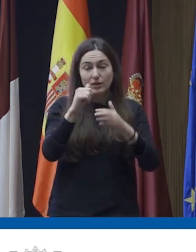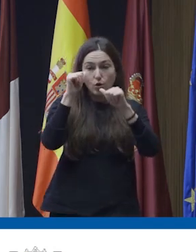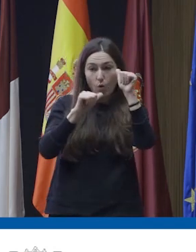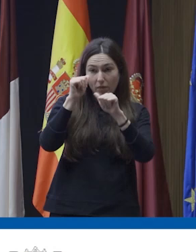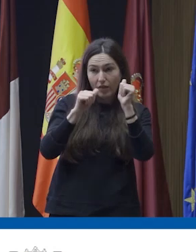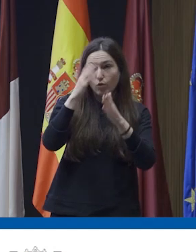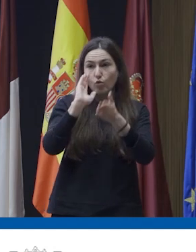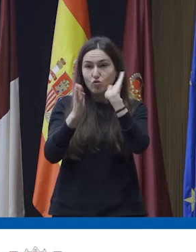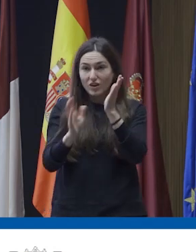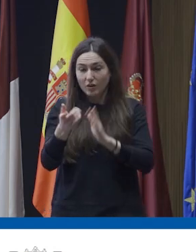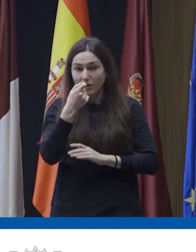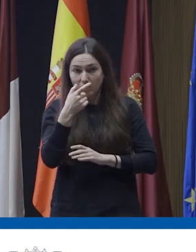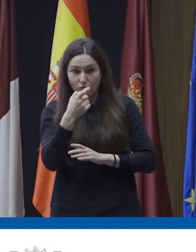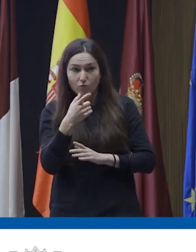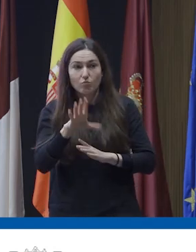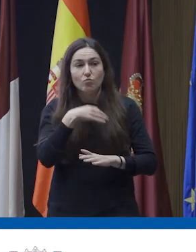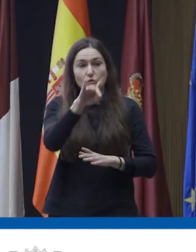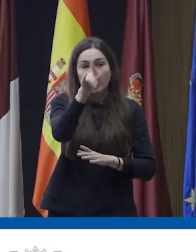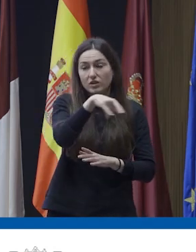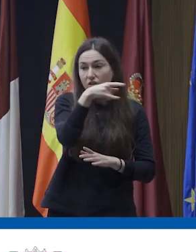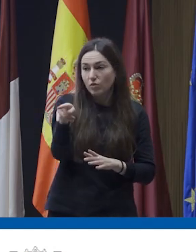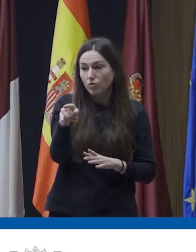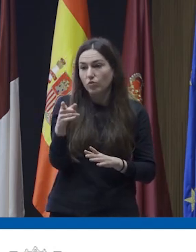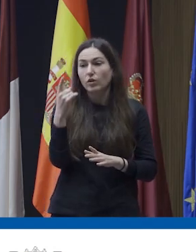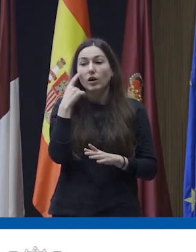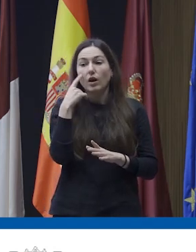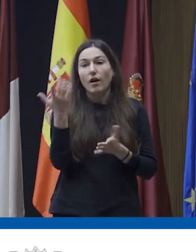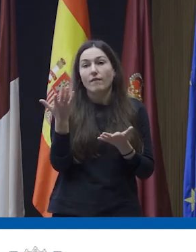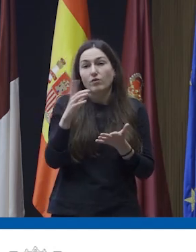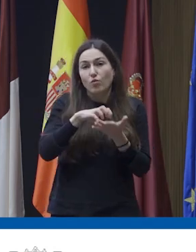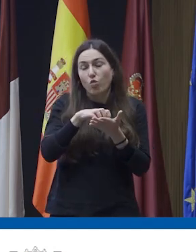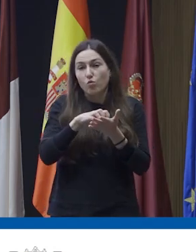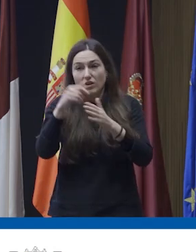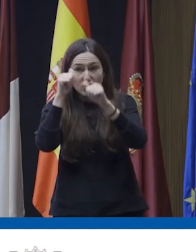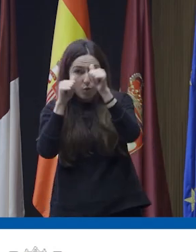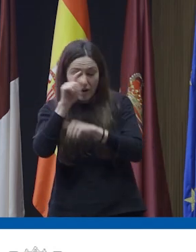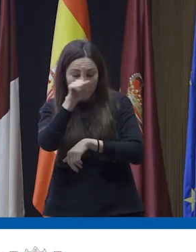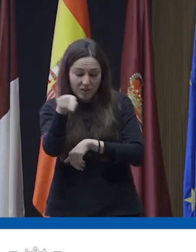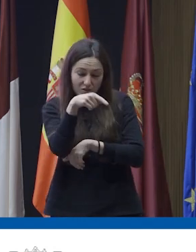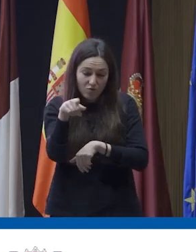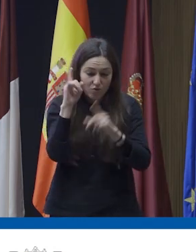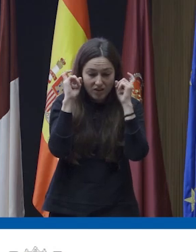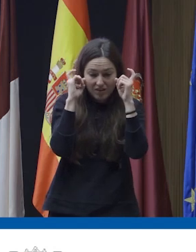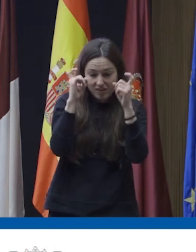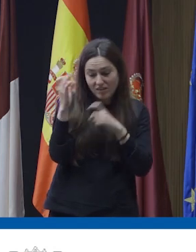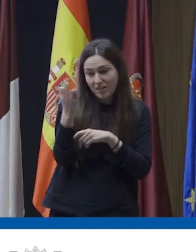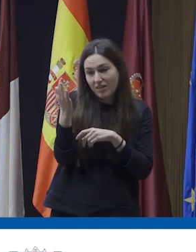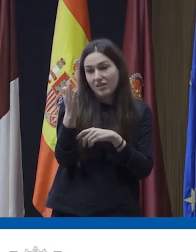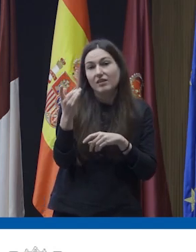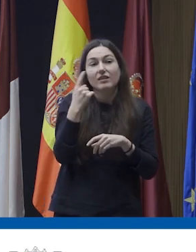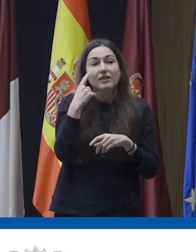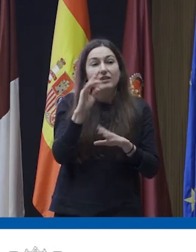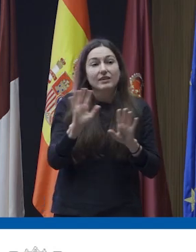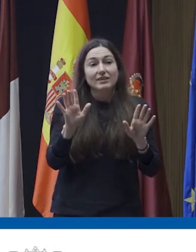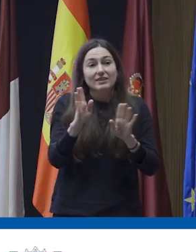el tratamiento. Y estoy decidido a operarme y lo voy a intentar ponerme a la cola de